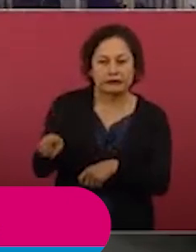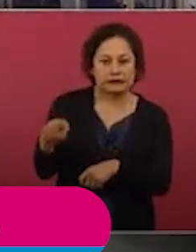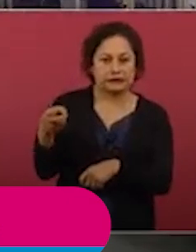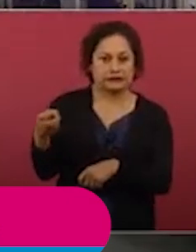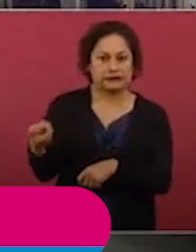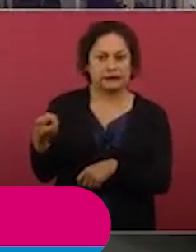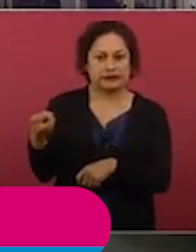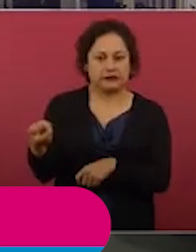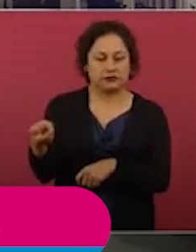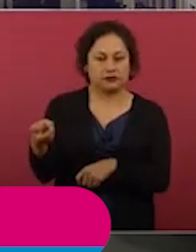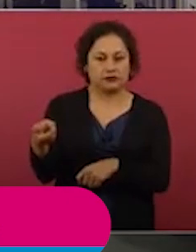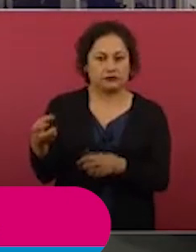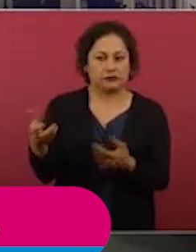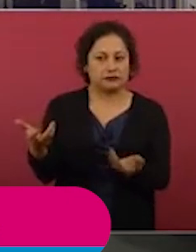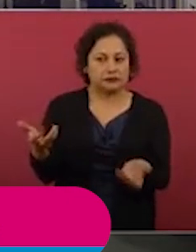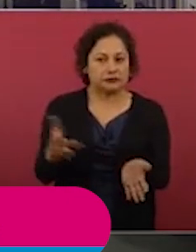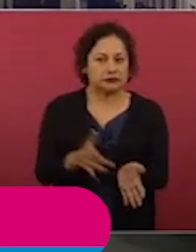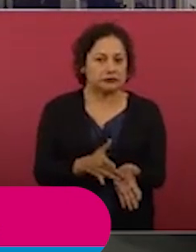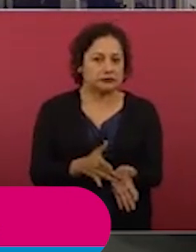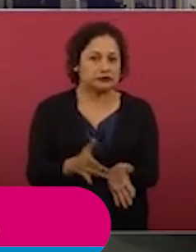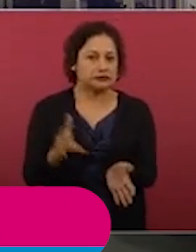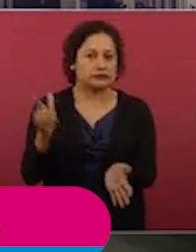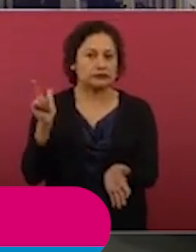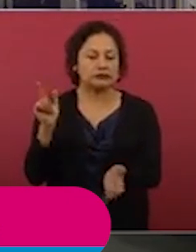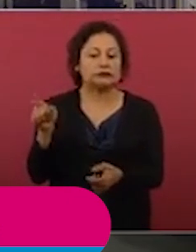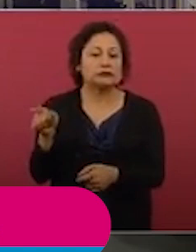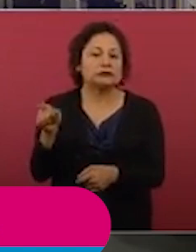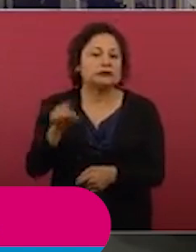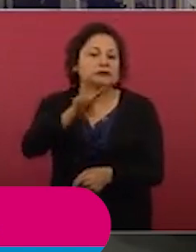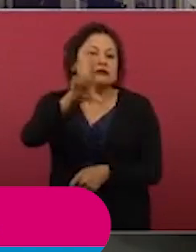o el Reforma digan, invitó